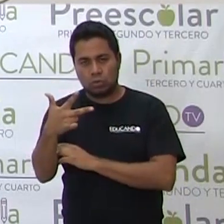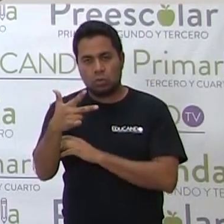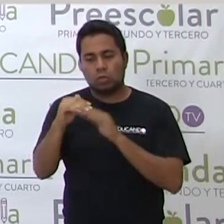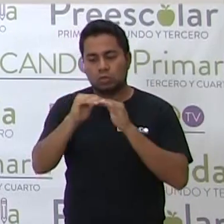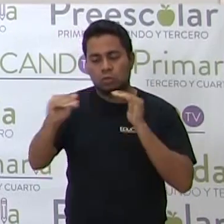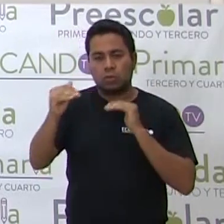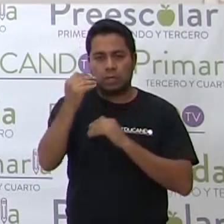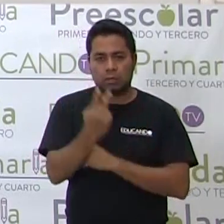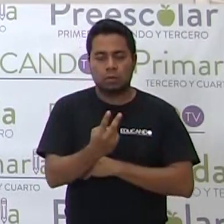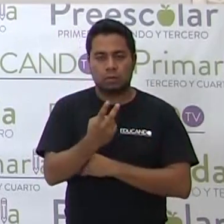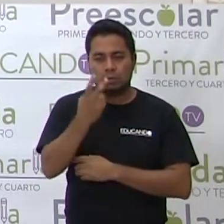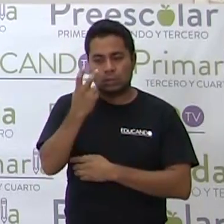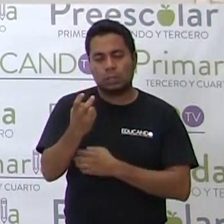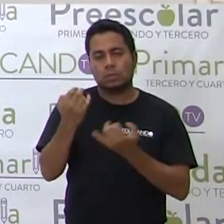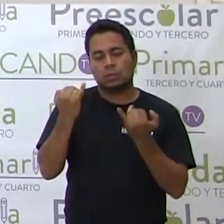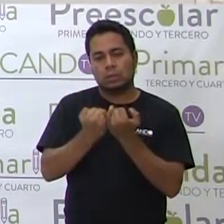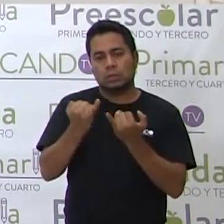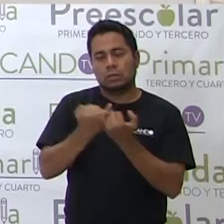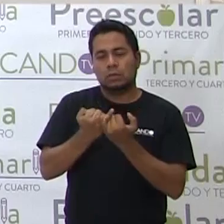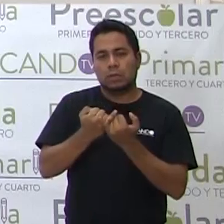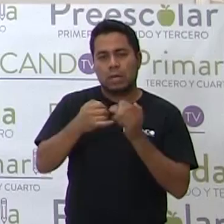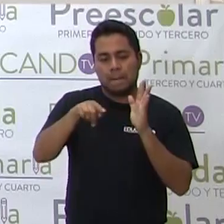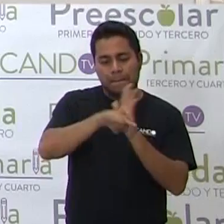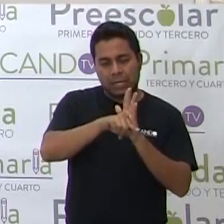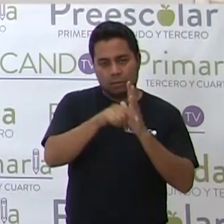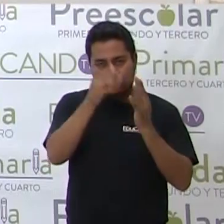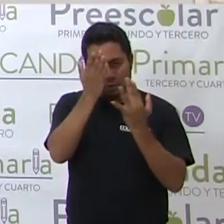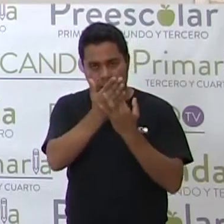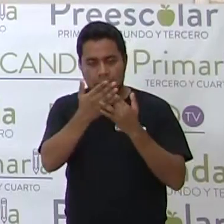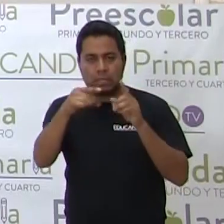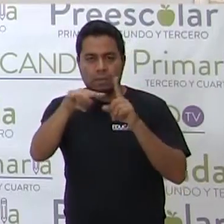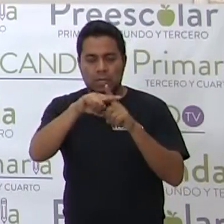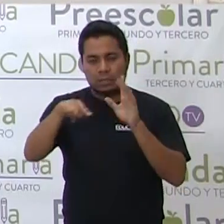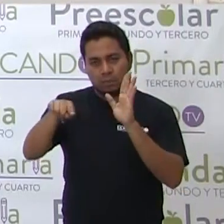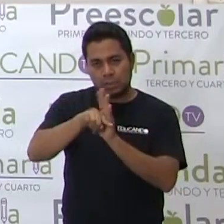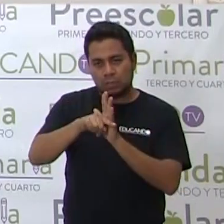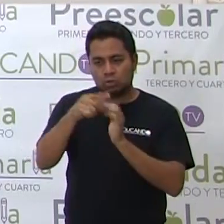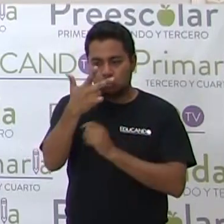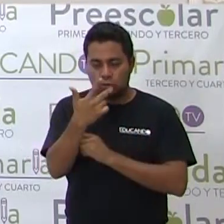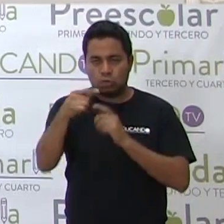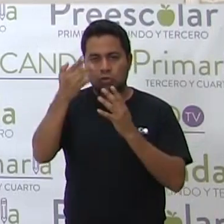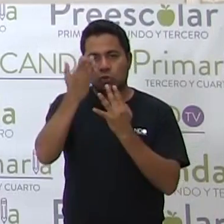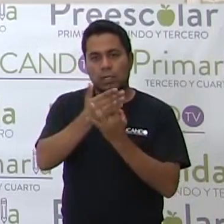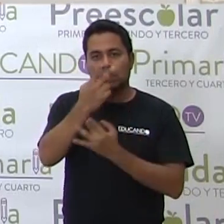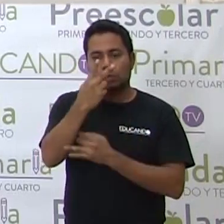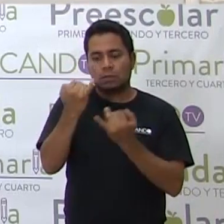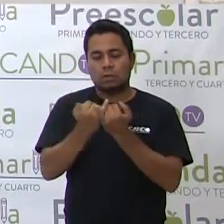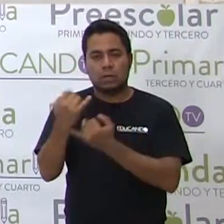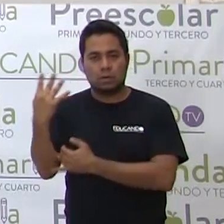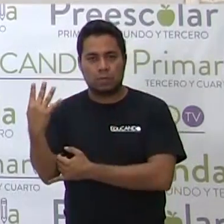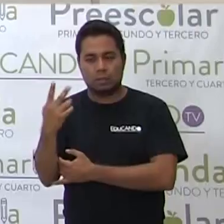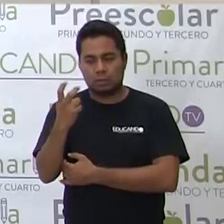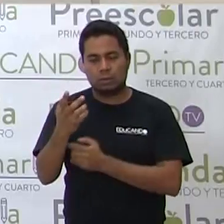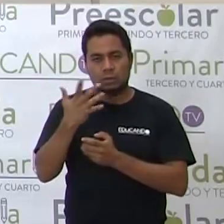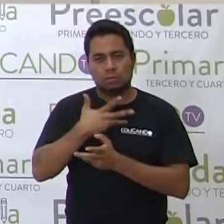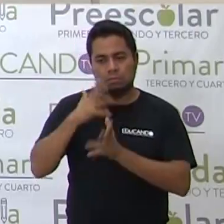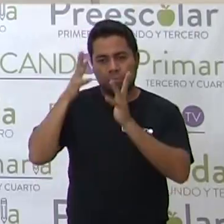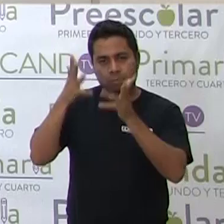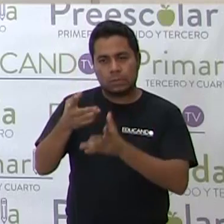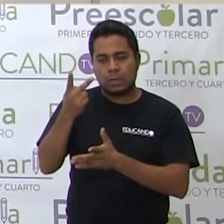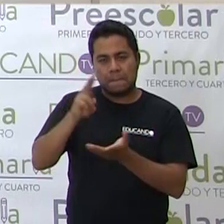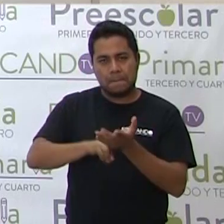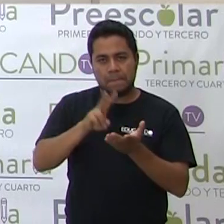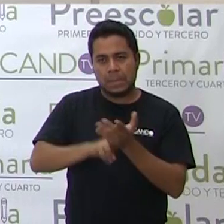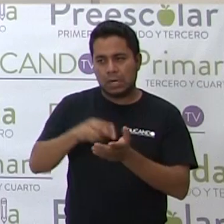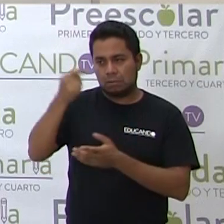2 esto es igual a menos entre más men 8 / 2 4 ahí tenemos los dos